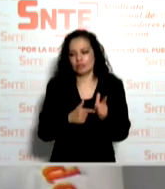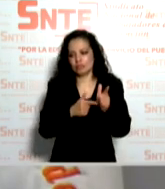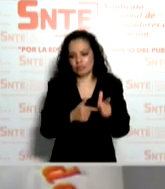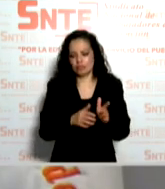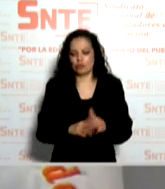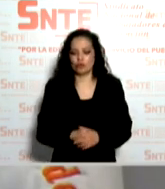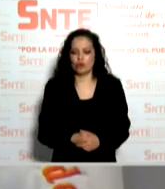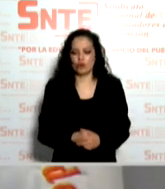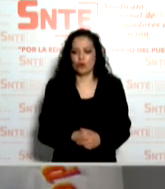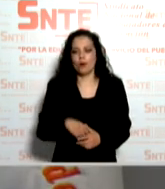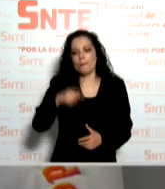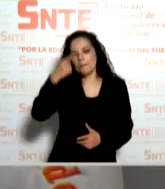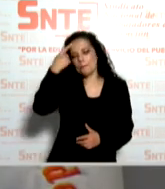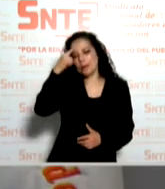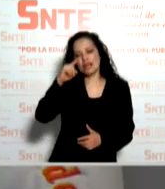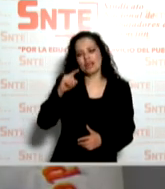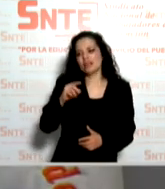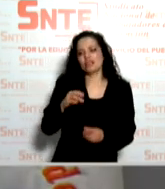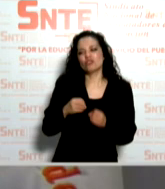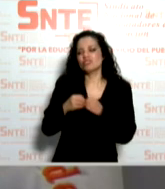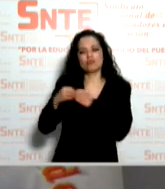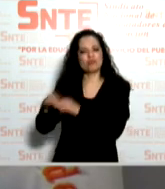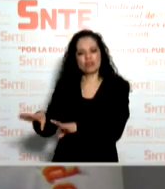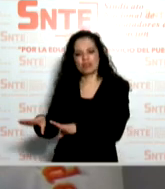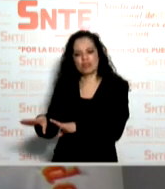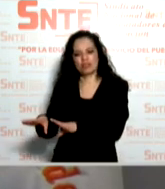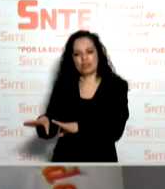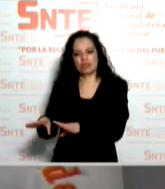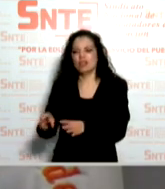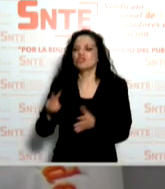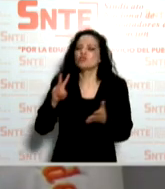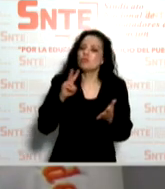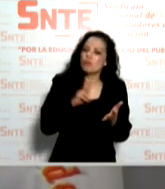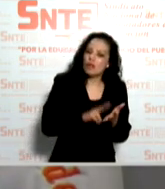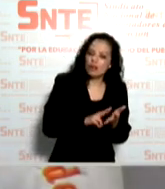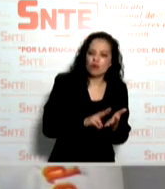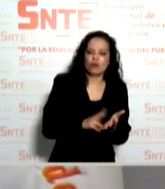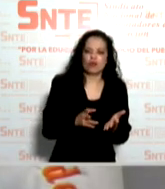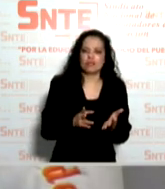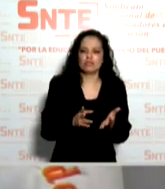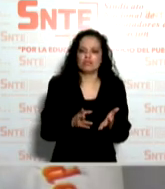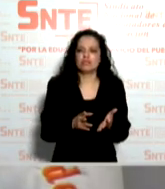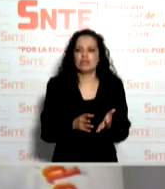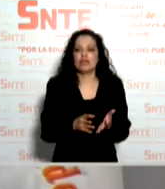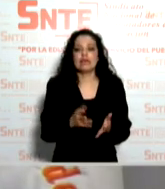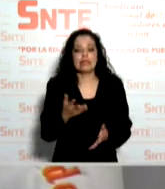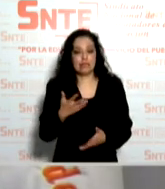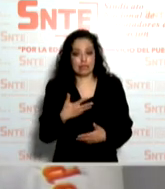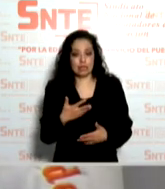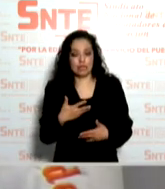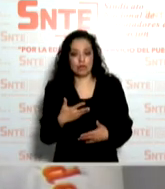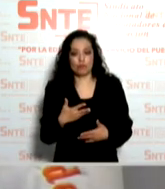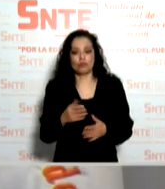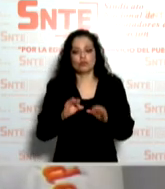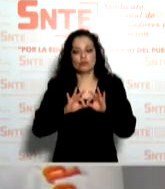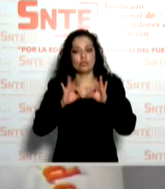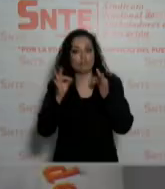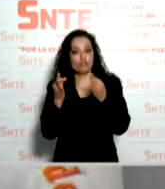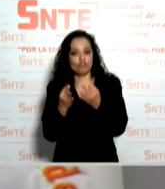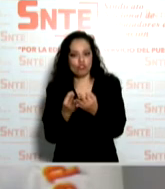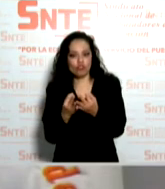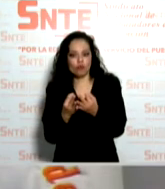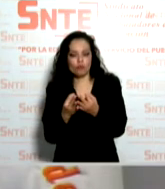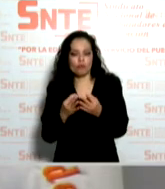que podamos realmente formar de una manera holística